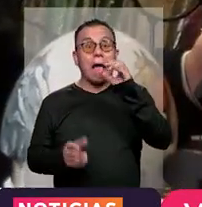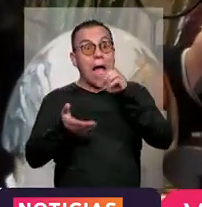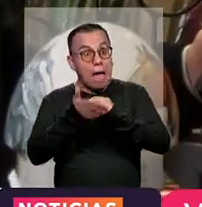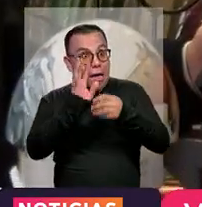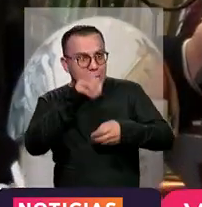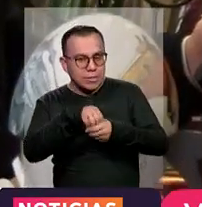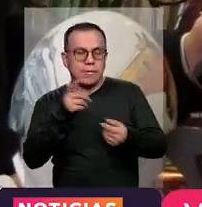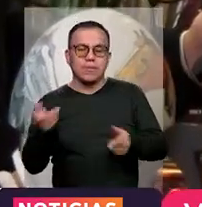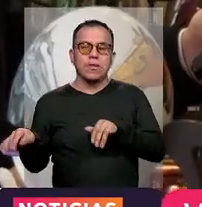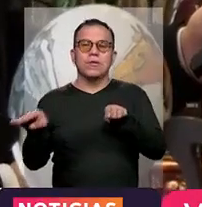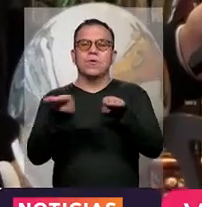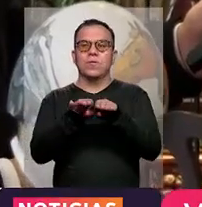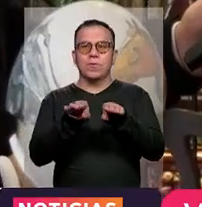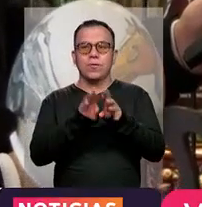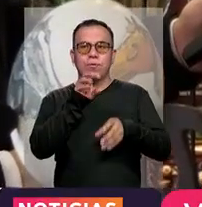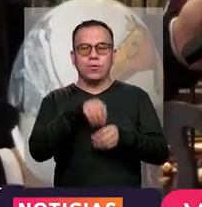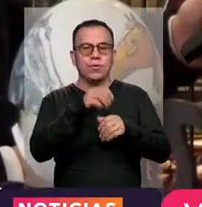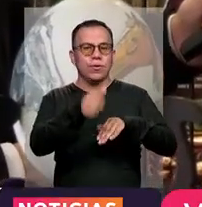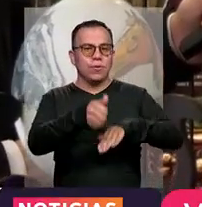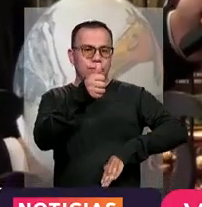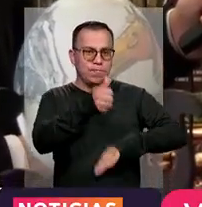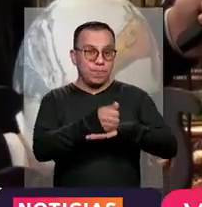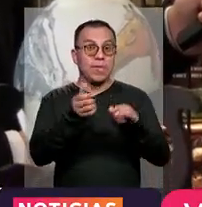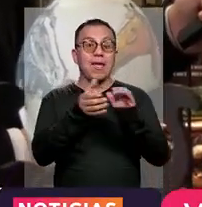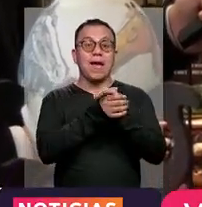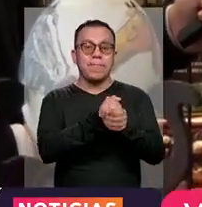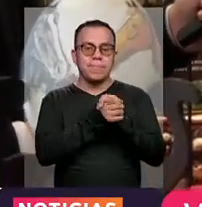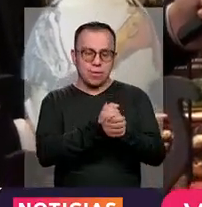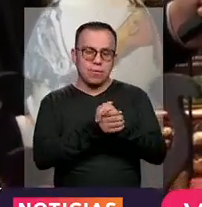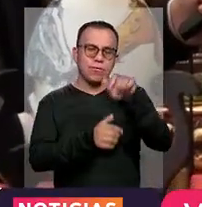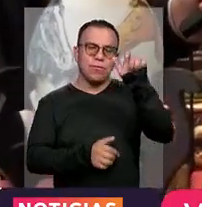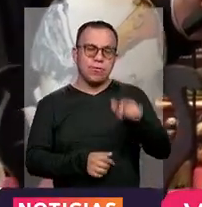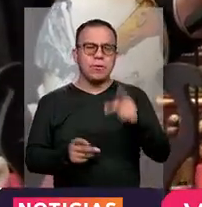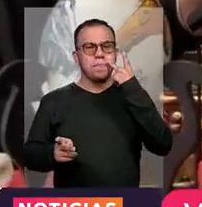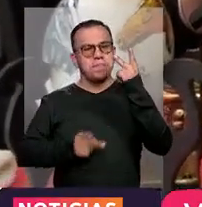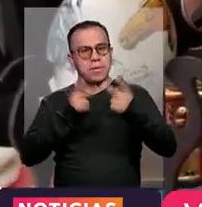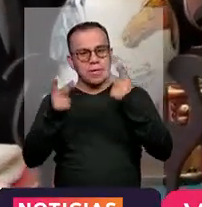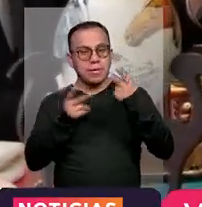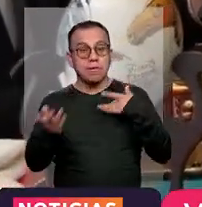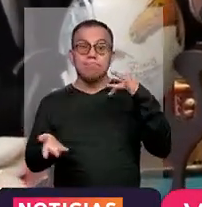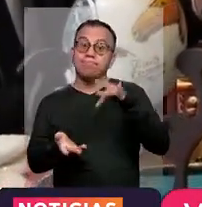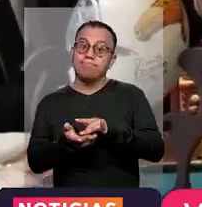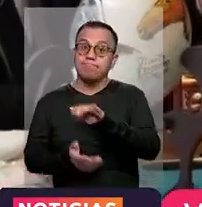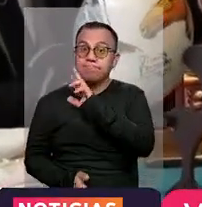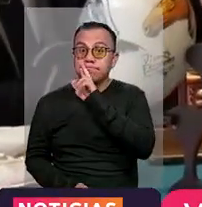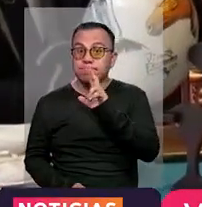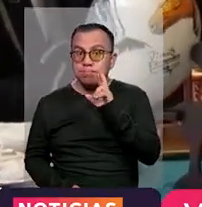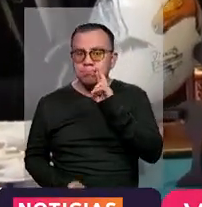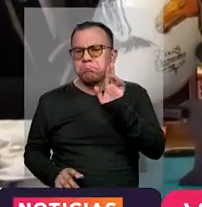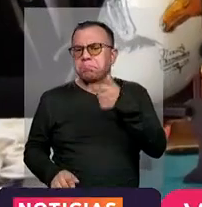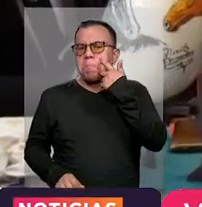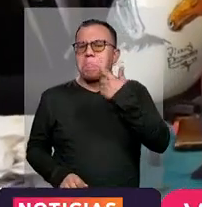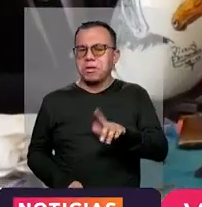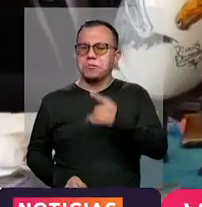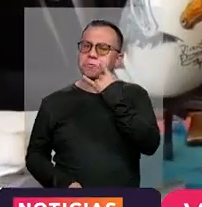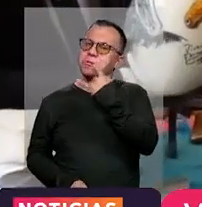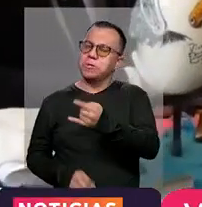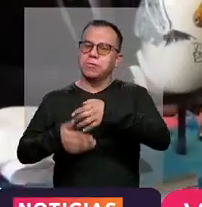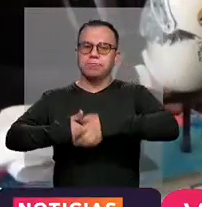tan mexicano como el tequila el dueño ese restaurante era muy amigo vicente visitó vicente este restaurante y al dueño le pareció interesante